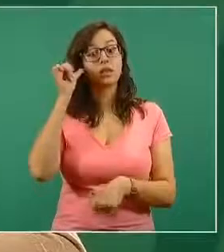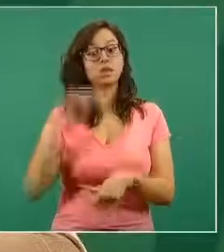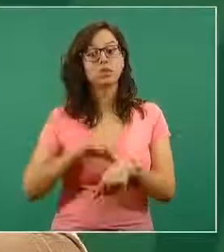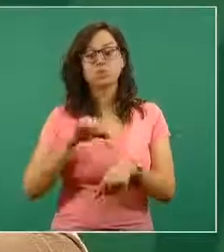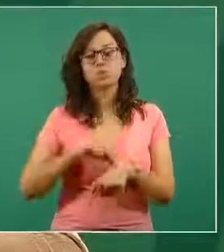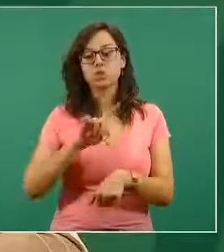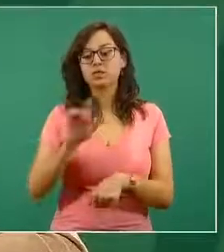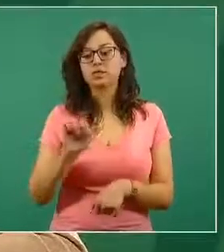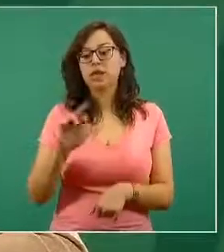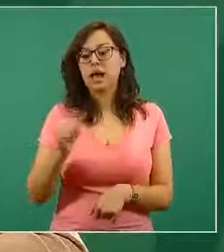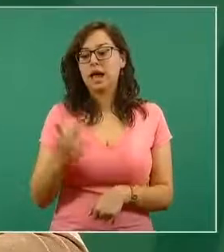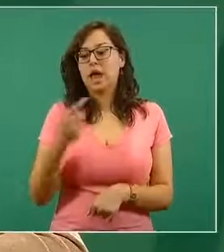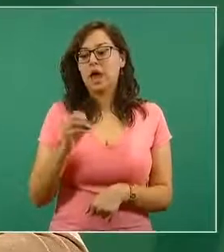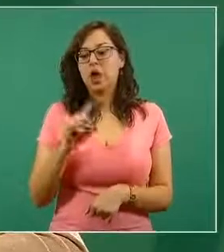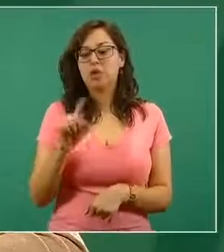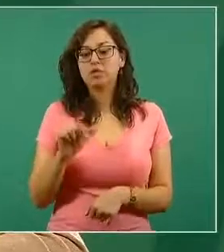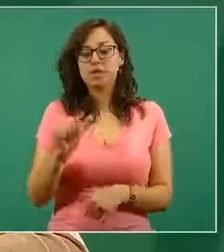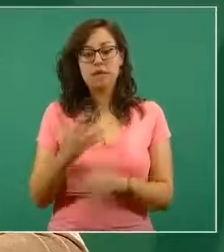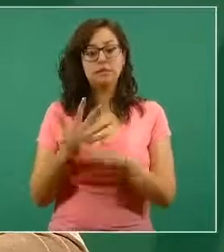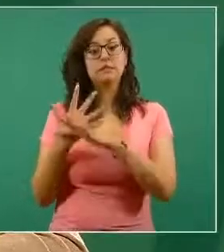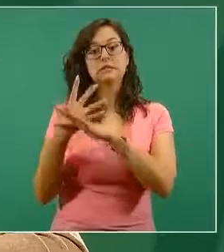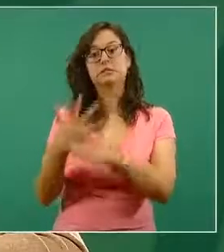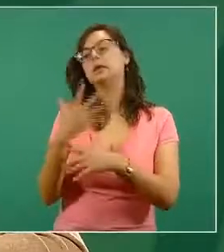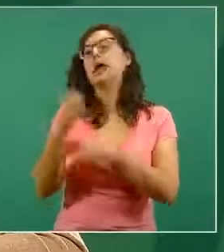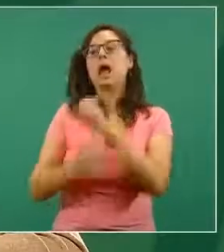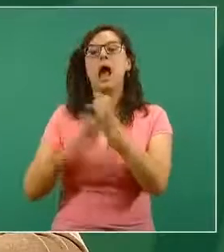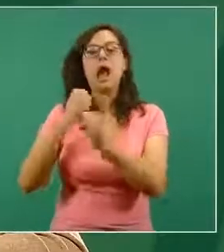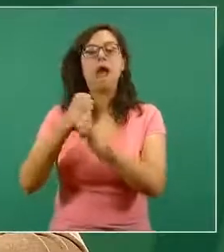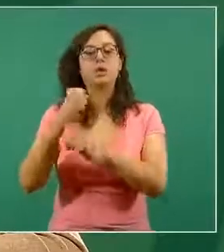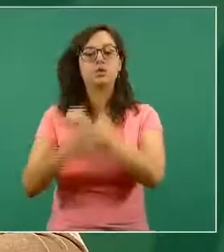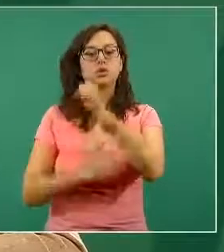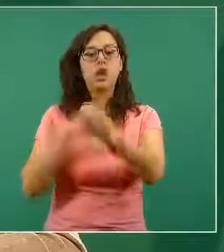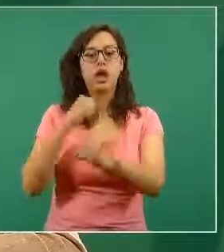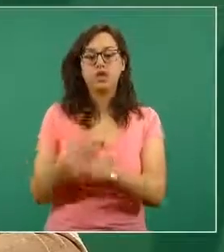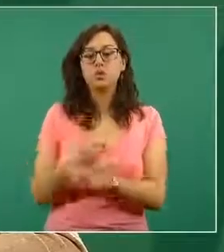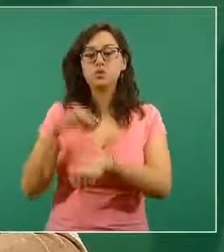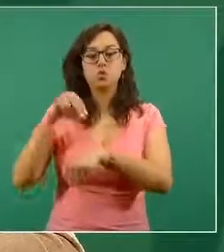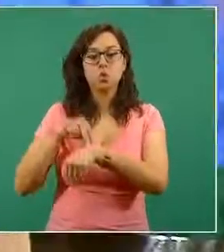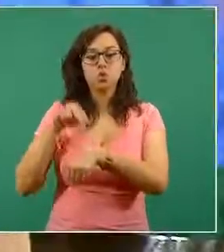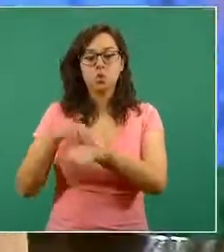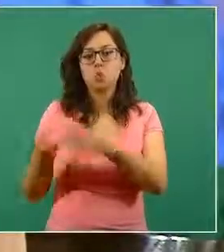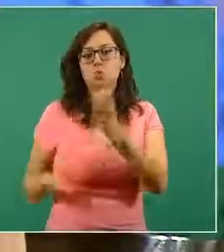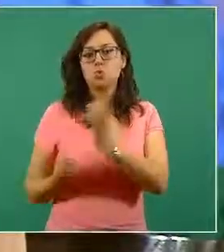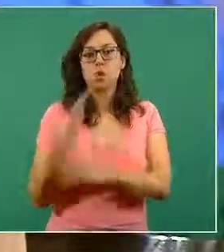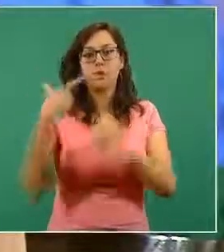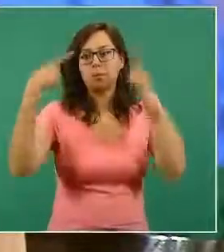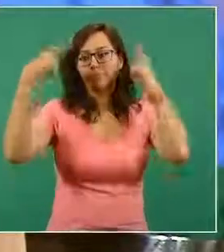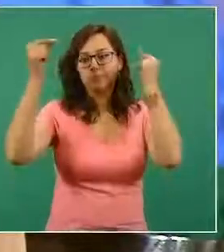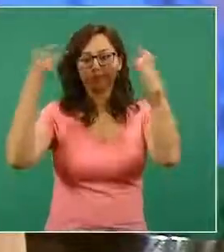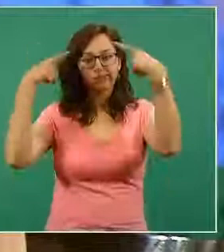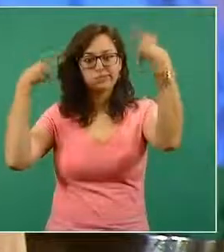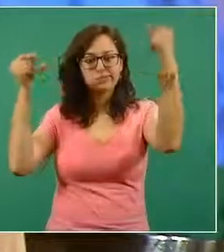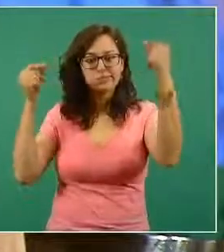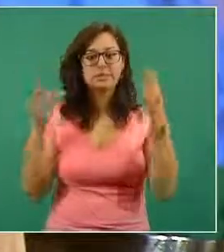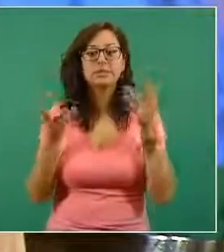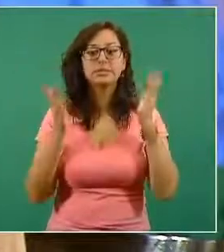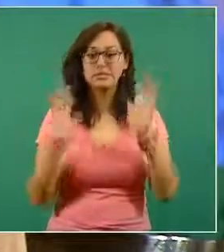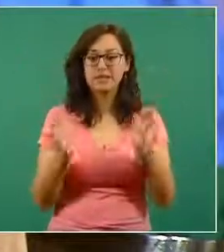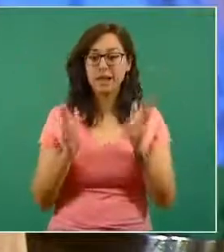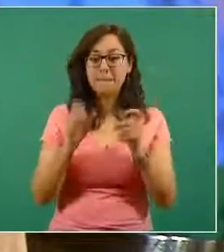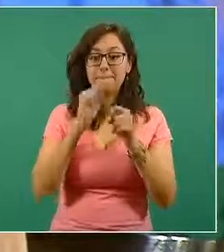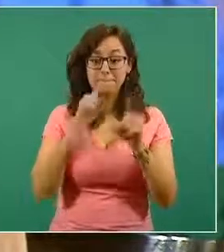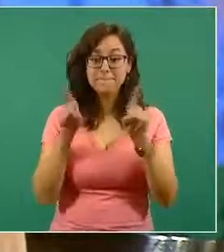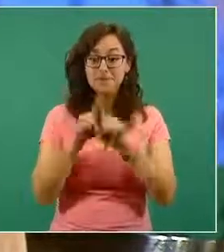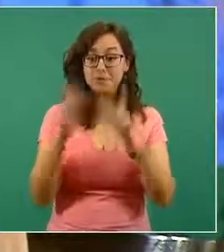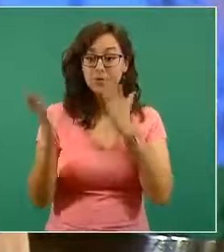con año egresan un número importante de médicos residentes, obviamente convirtiéndose ya en especialistas o subespecialistas,